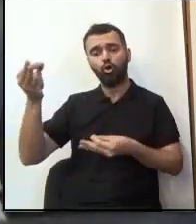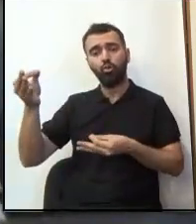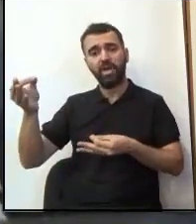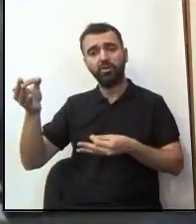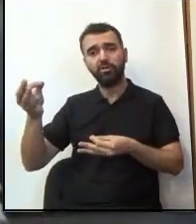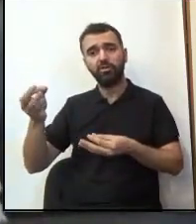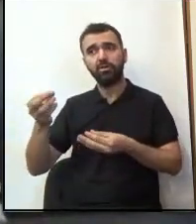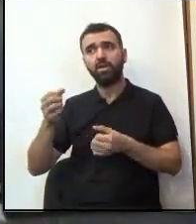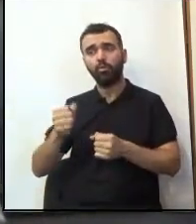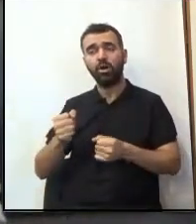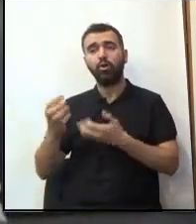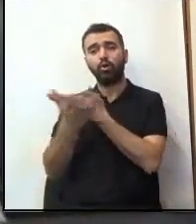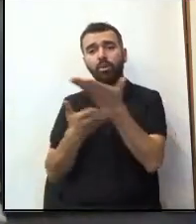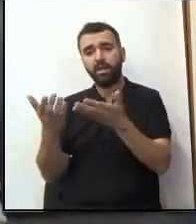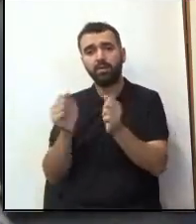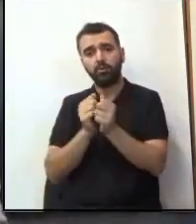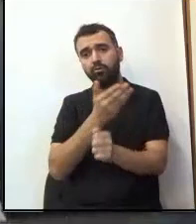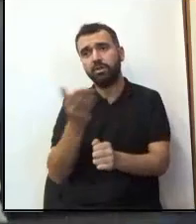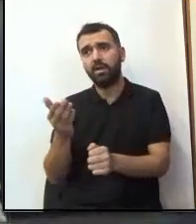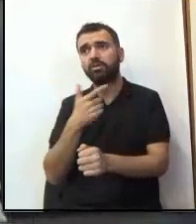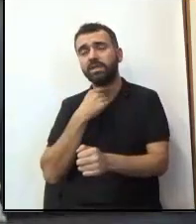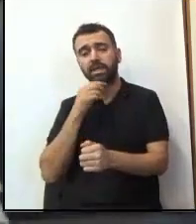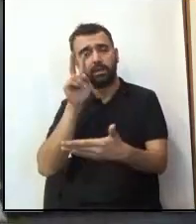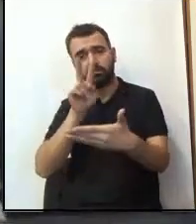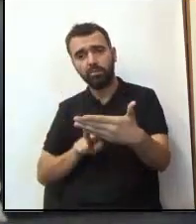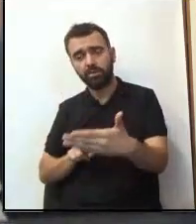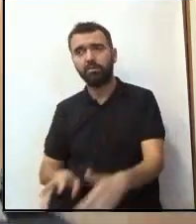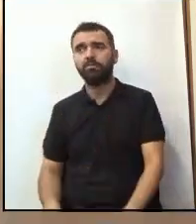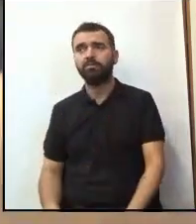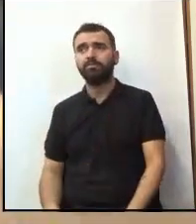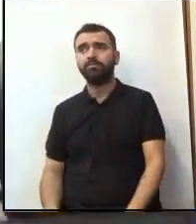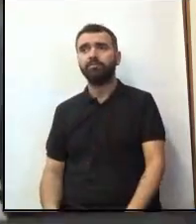documentos, ¿cierto?, y archivos que puedo compartir con ustedes por si quieren revisarlos.